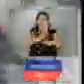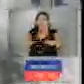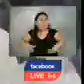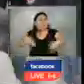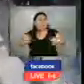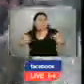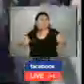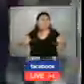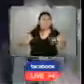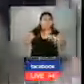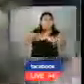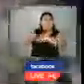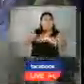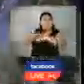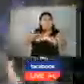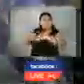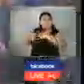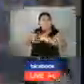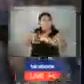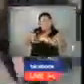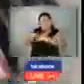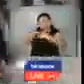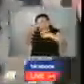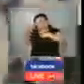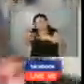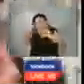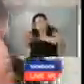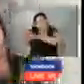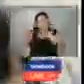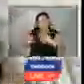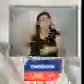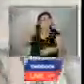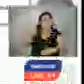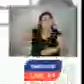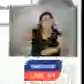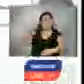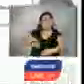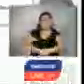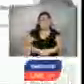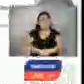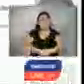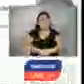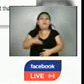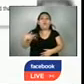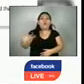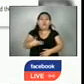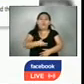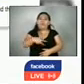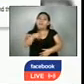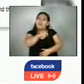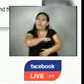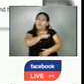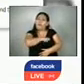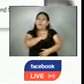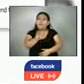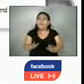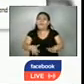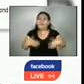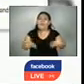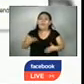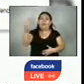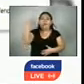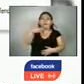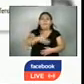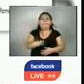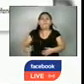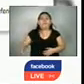la comisión de la Cámara de Representantes que investiga los hechos del 6 de enero. Todos tenemos el deber de asegurarnos de que el